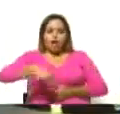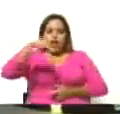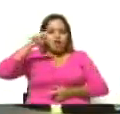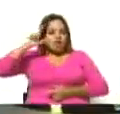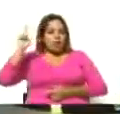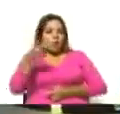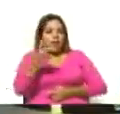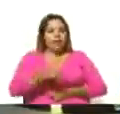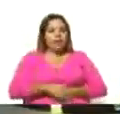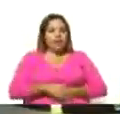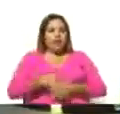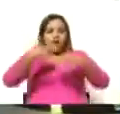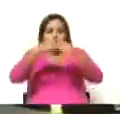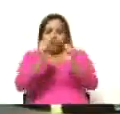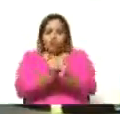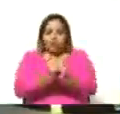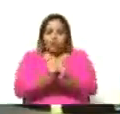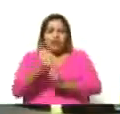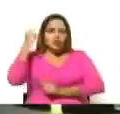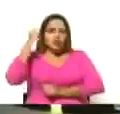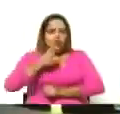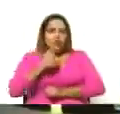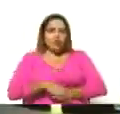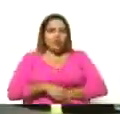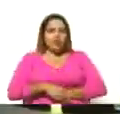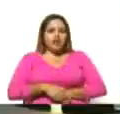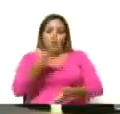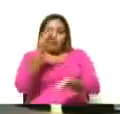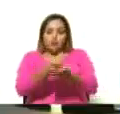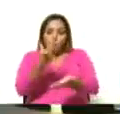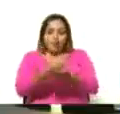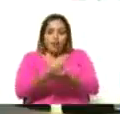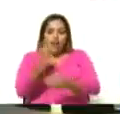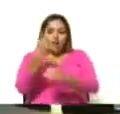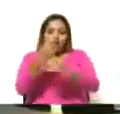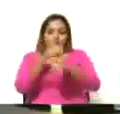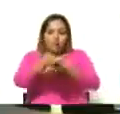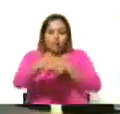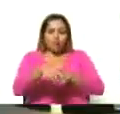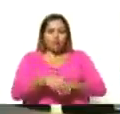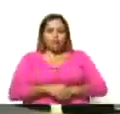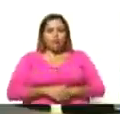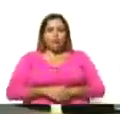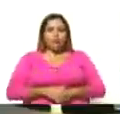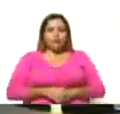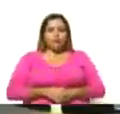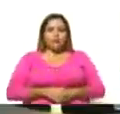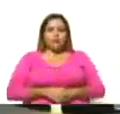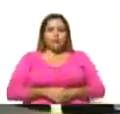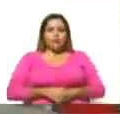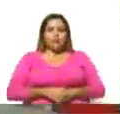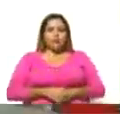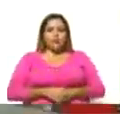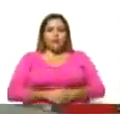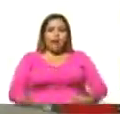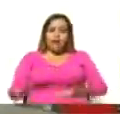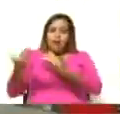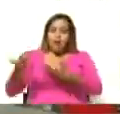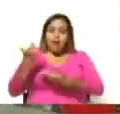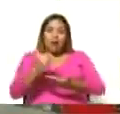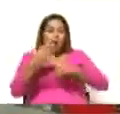Guárico, Anzoátegui, Sucre, Monagas y Delta Macuro. Esto, por supuesto, bueno,